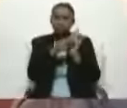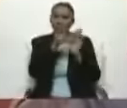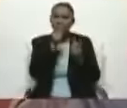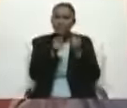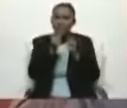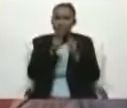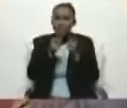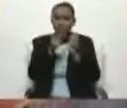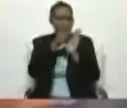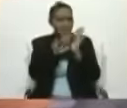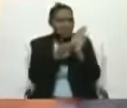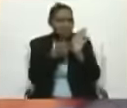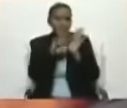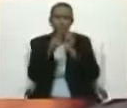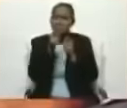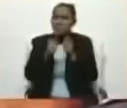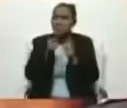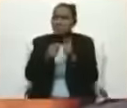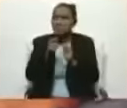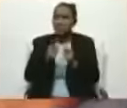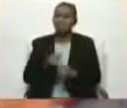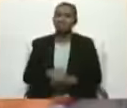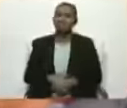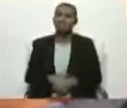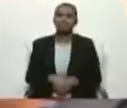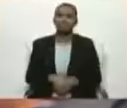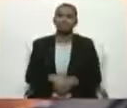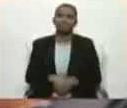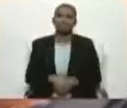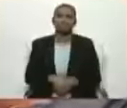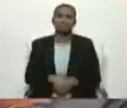yo lo he dicho en algunos sitios, no sobre este tema, pero en otro.